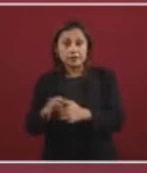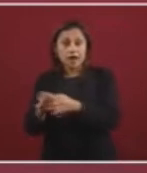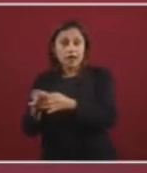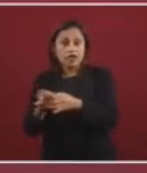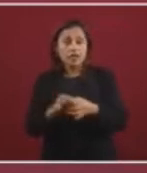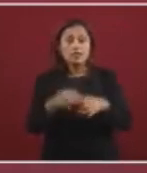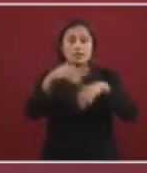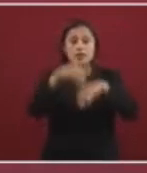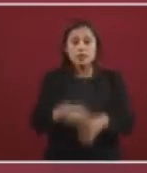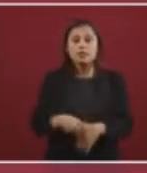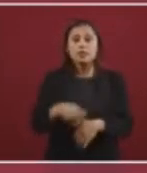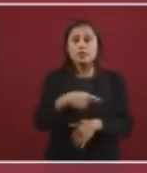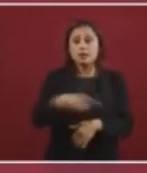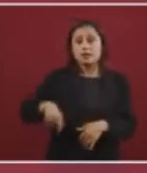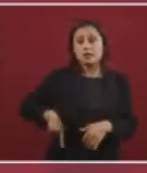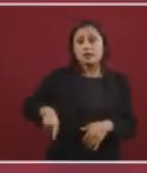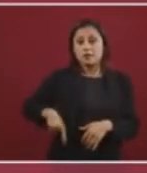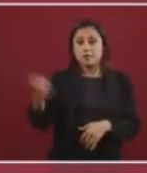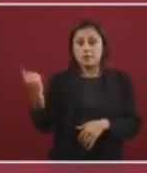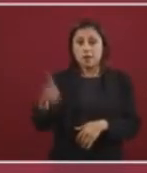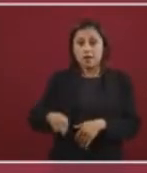Entonces, ahora es distinto.